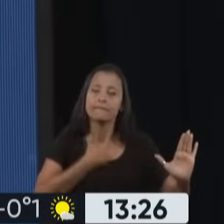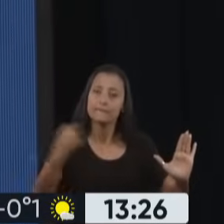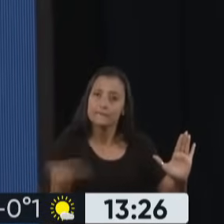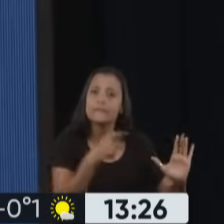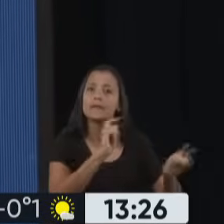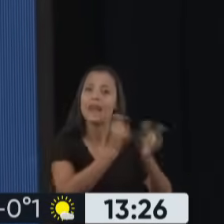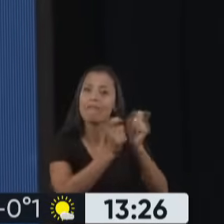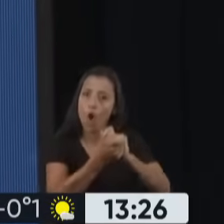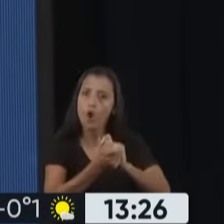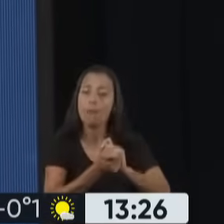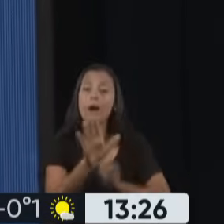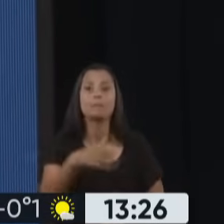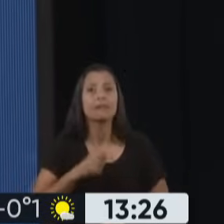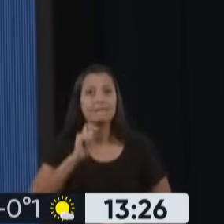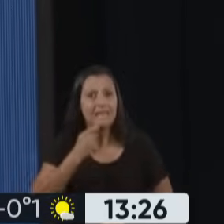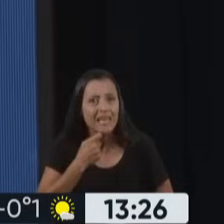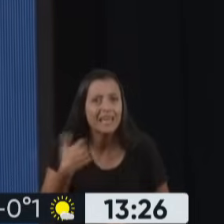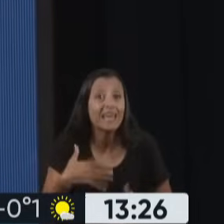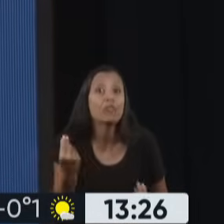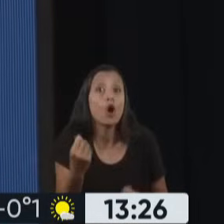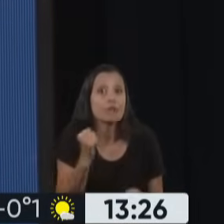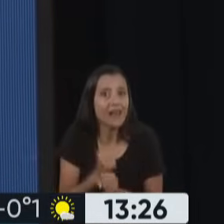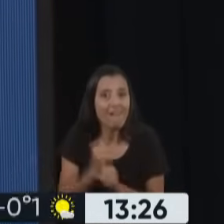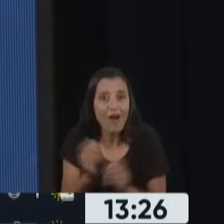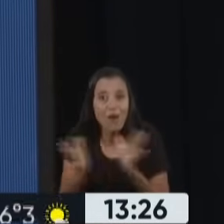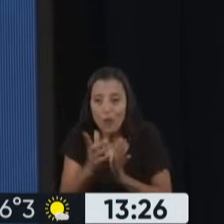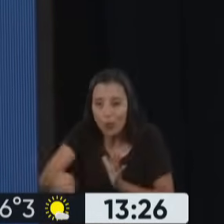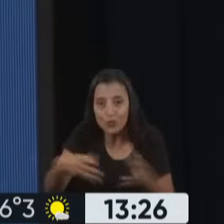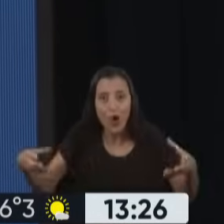y lo lindo que es trabajar con el equipo que tengo.